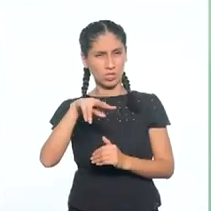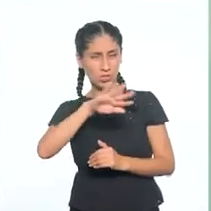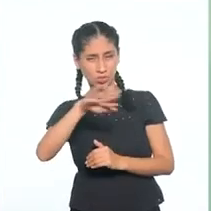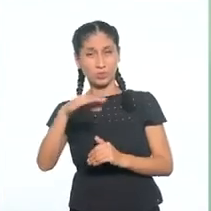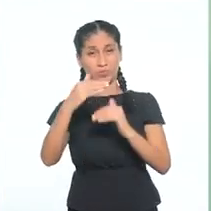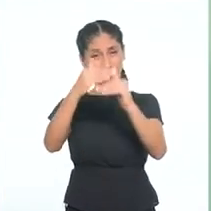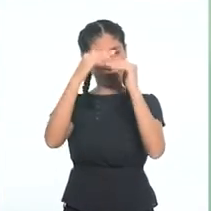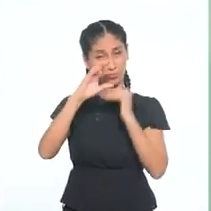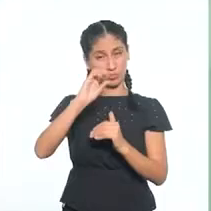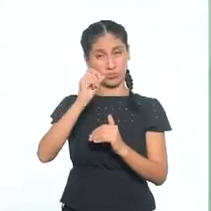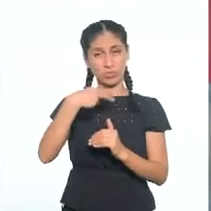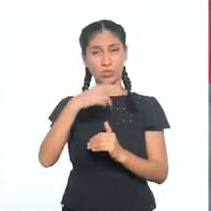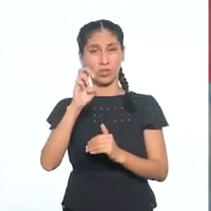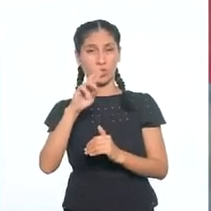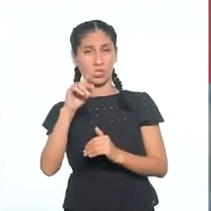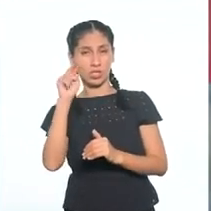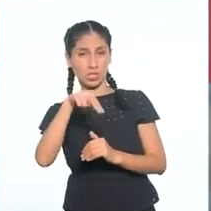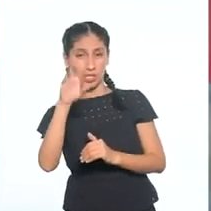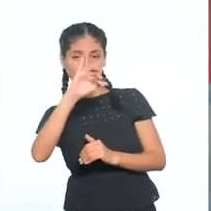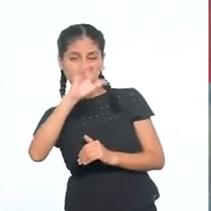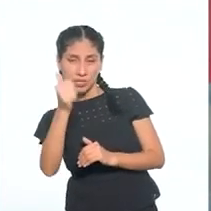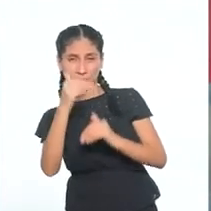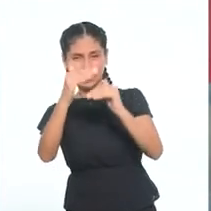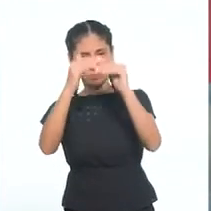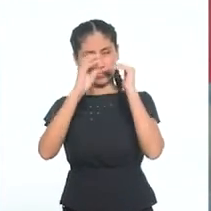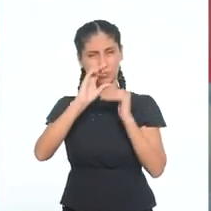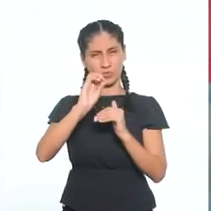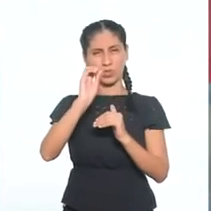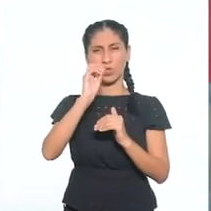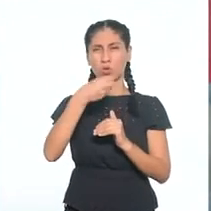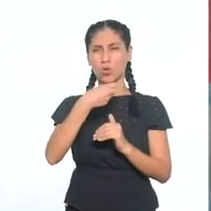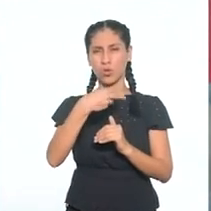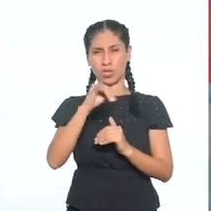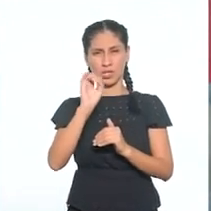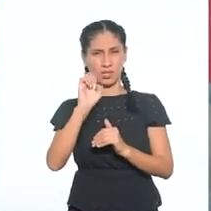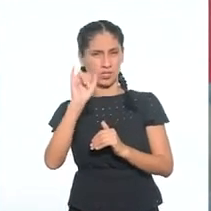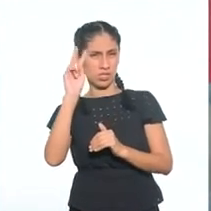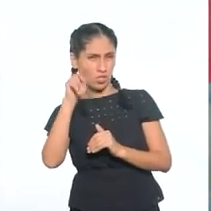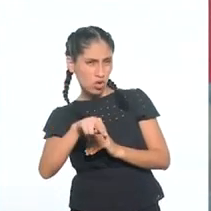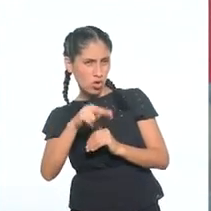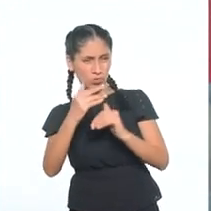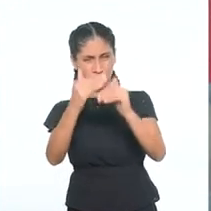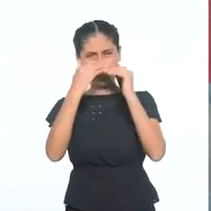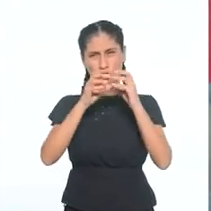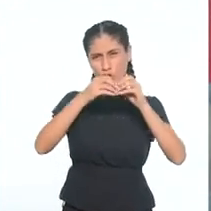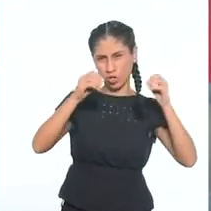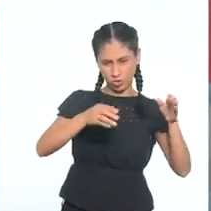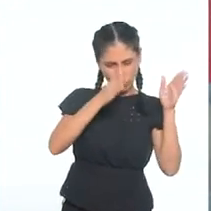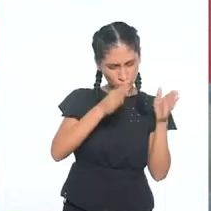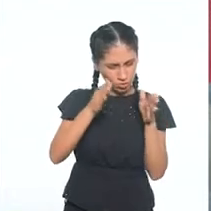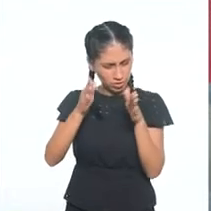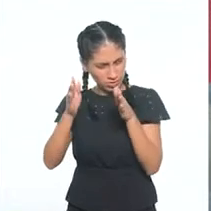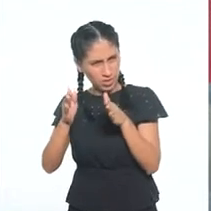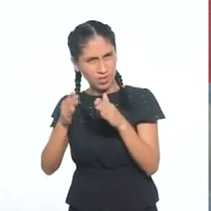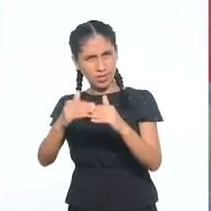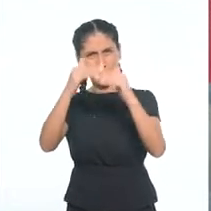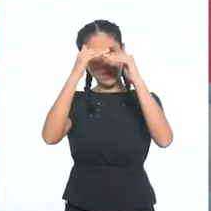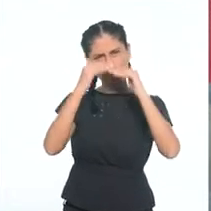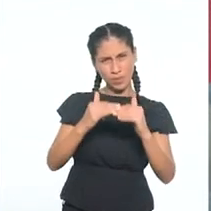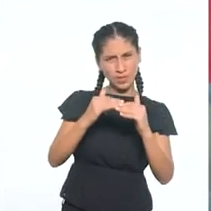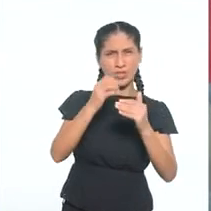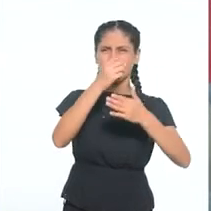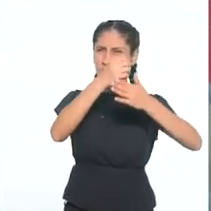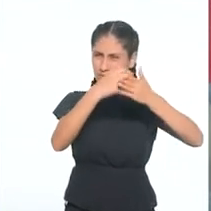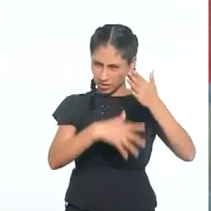coherencia cohesión oraciones articuladas de forma ordenada texto